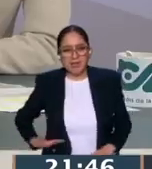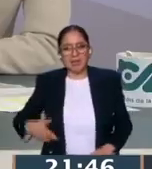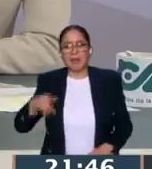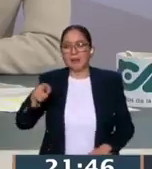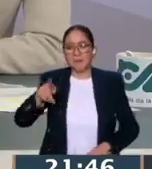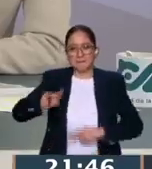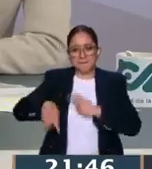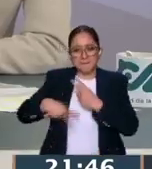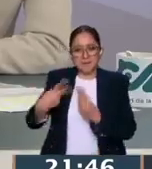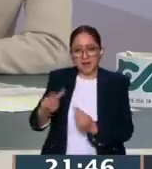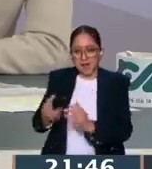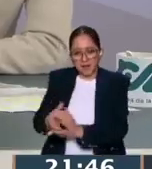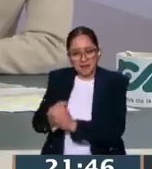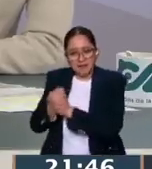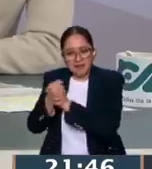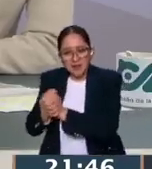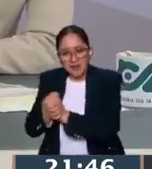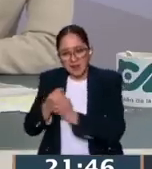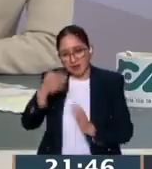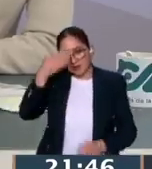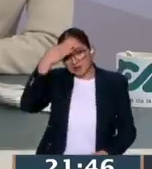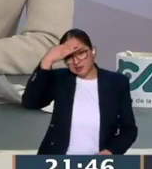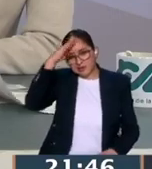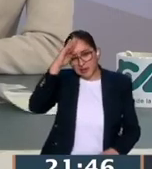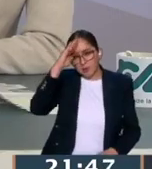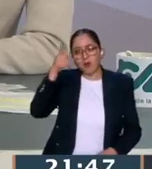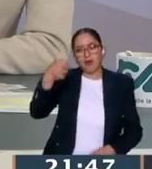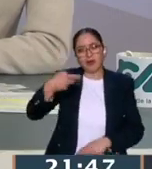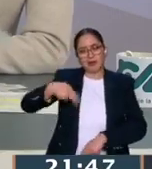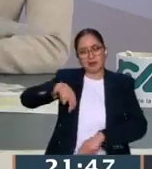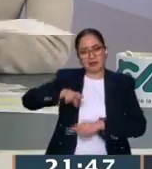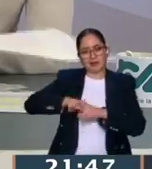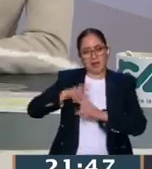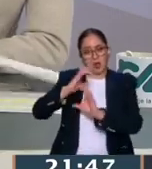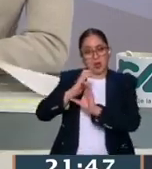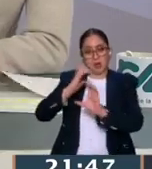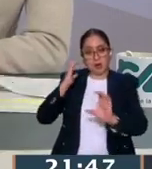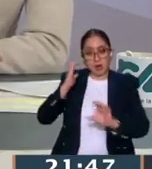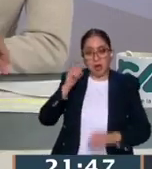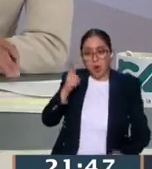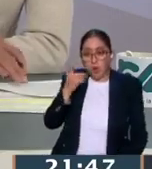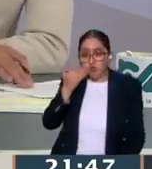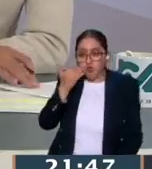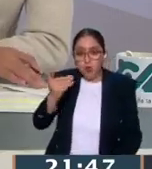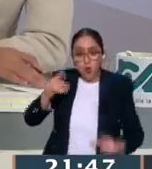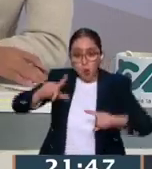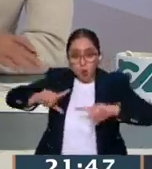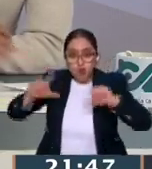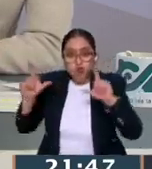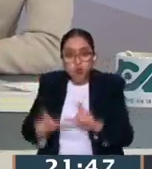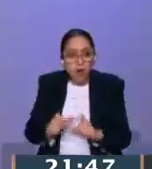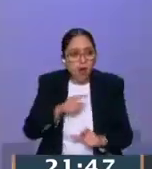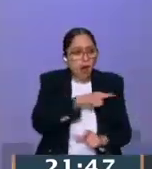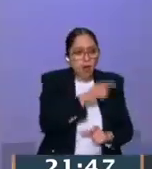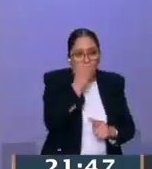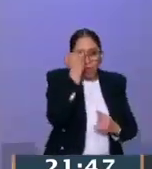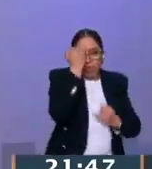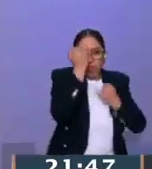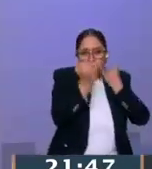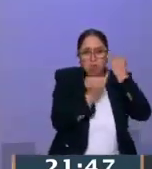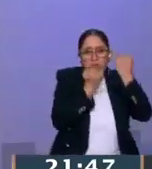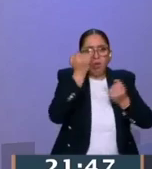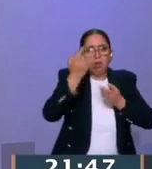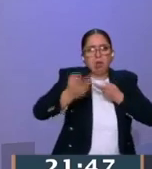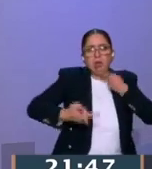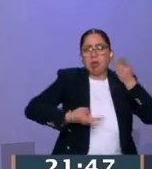a la madre de Joaquín El Chapo Guzmán, que está sentada en una camioneta, y a partir de ahí empiezan a construir la narrativa de que López